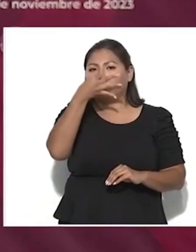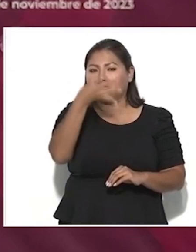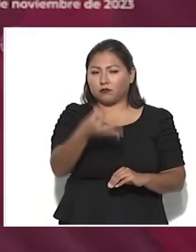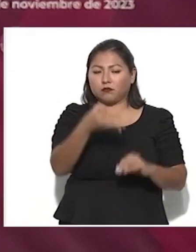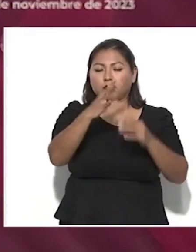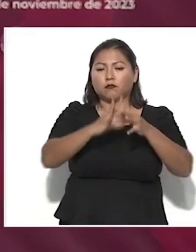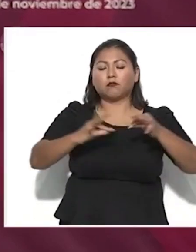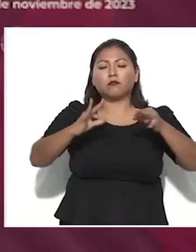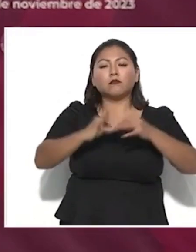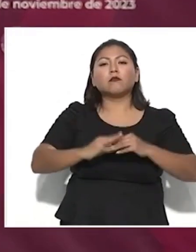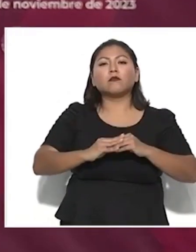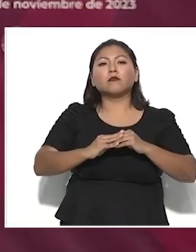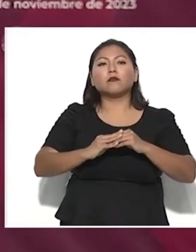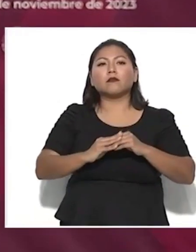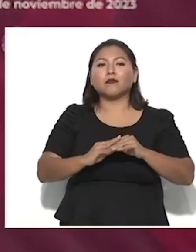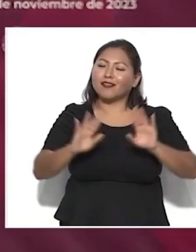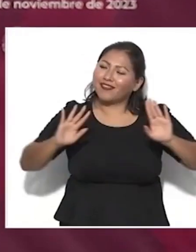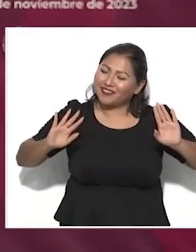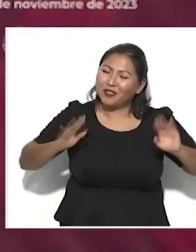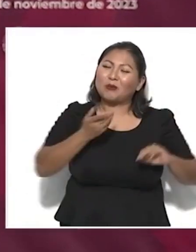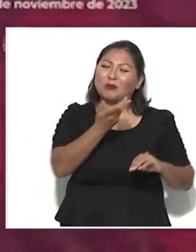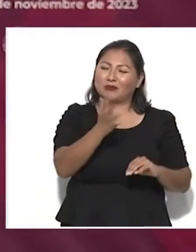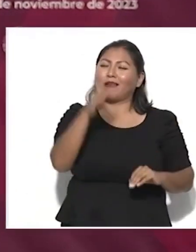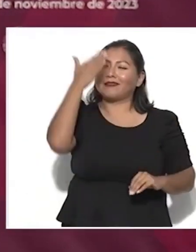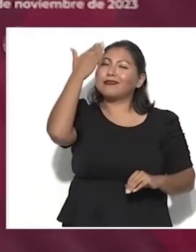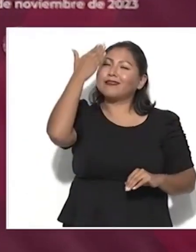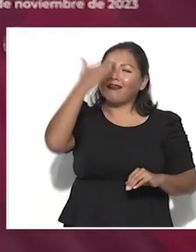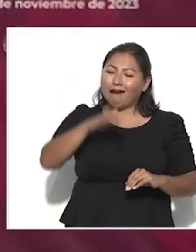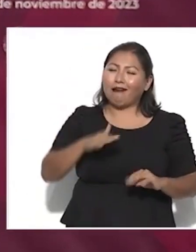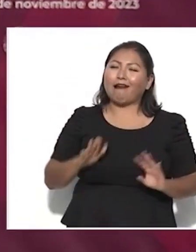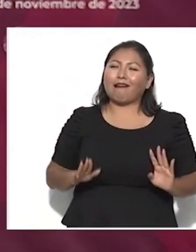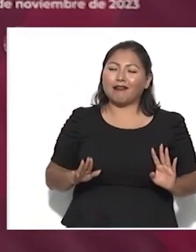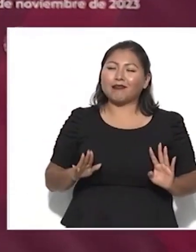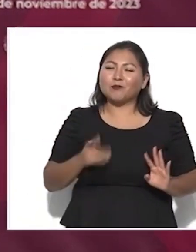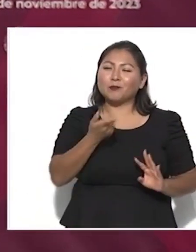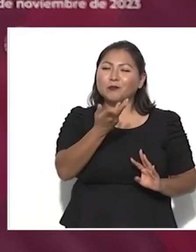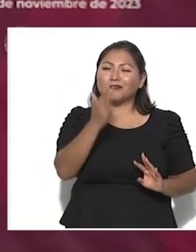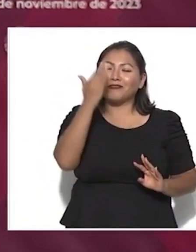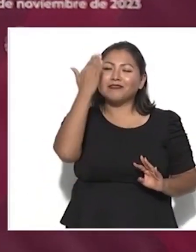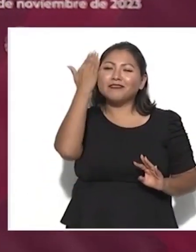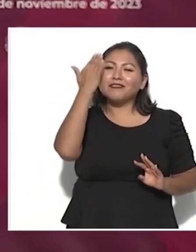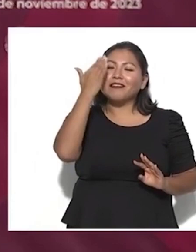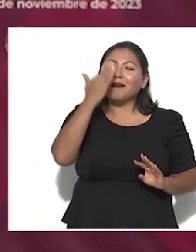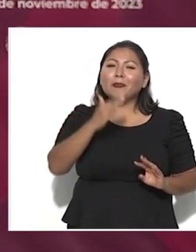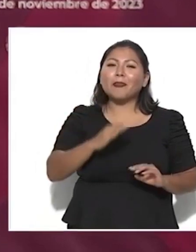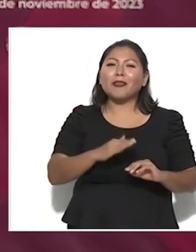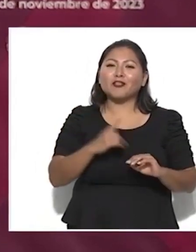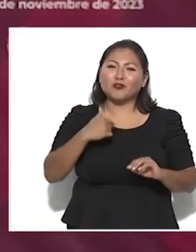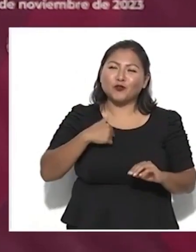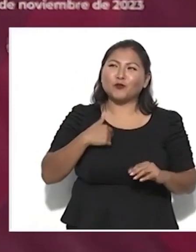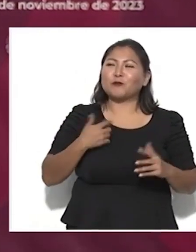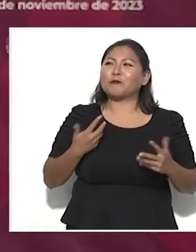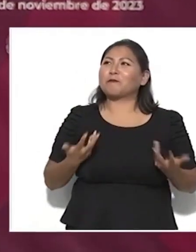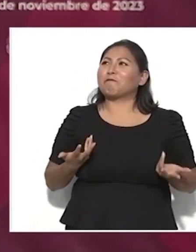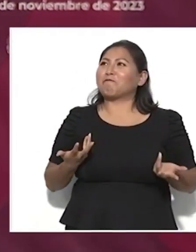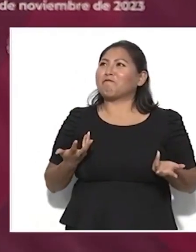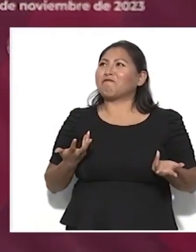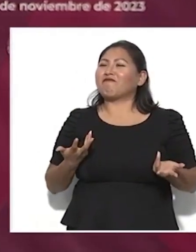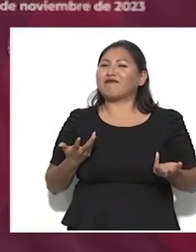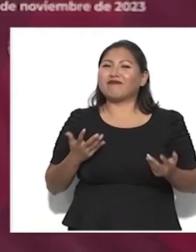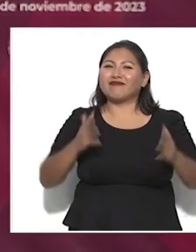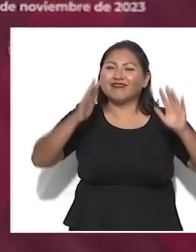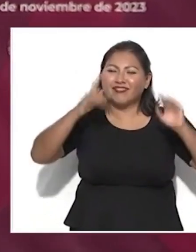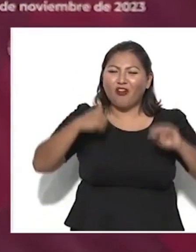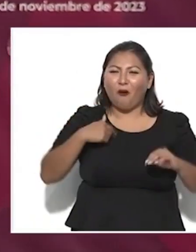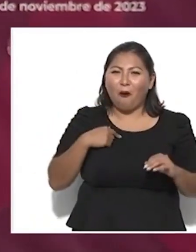que los hechos deben girar en torno al respeto de los límites personales y las normas sociales, hay otros que interpretaron la respuesta positiva